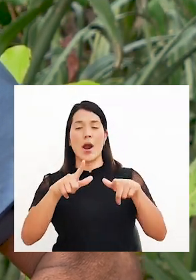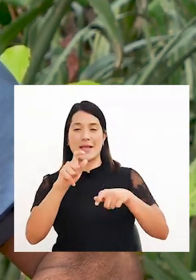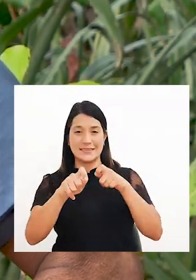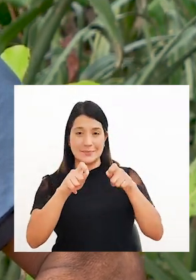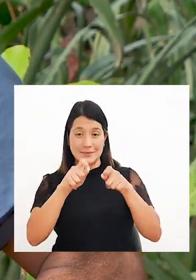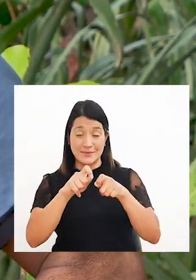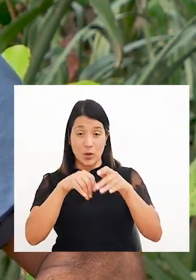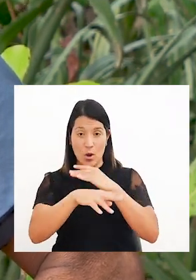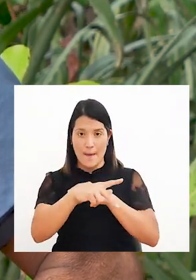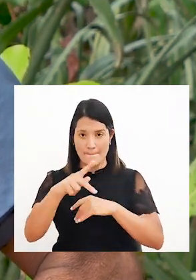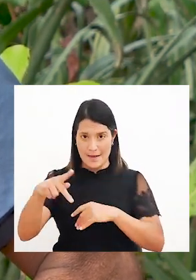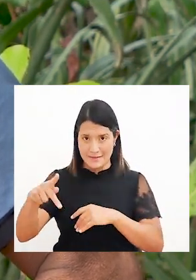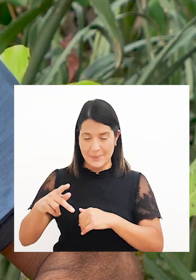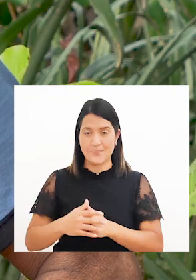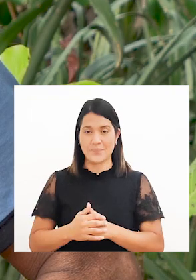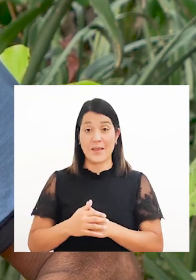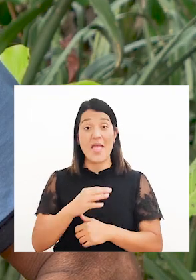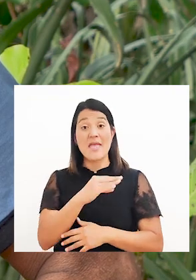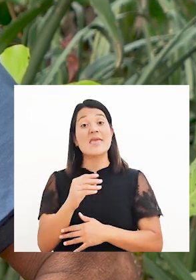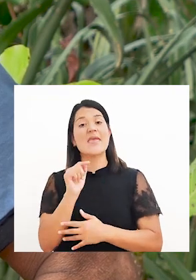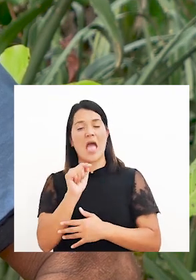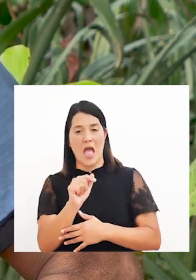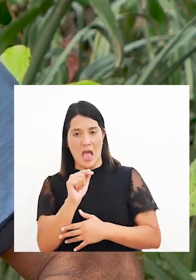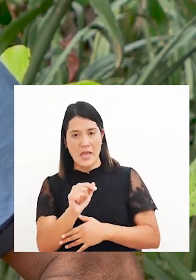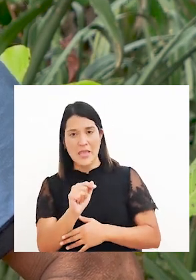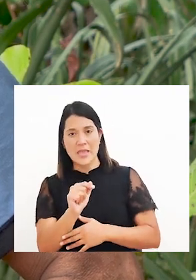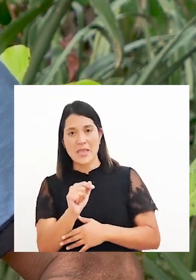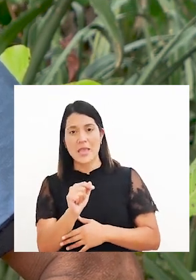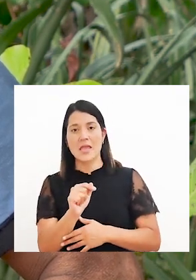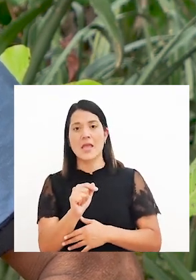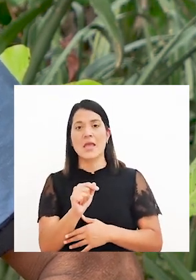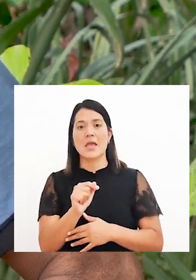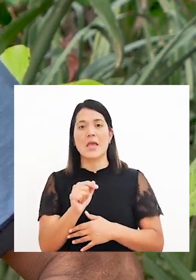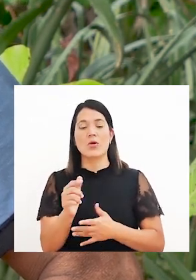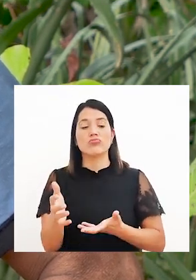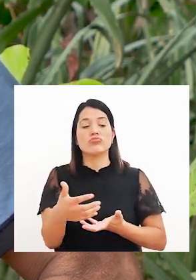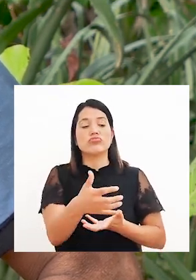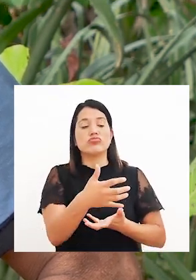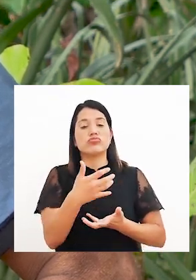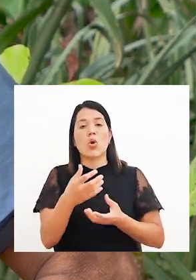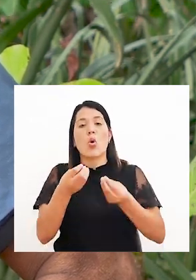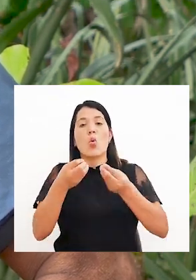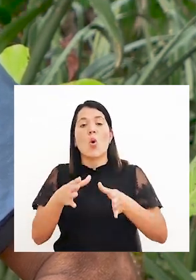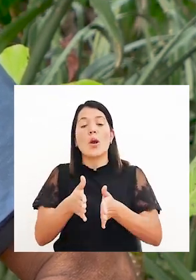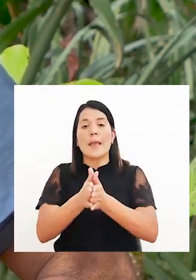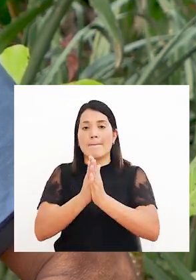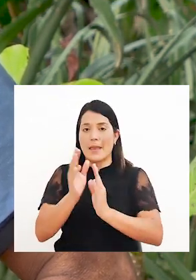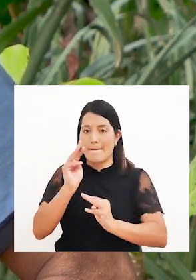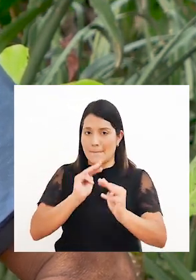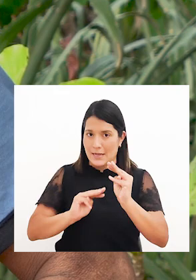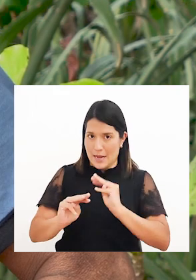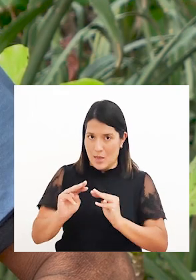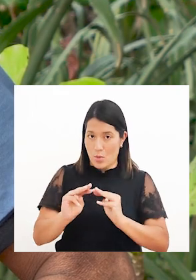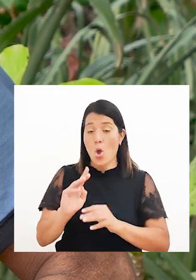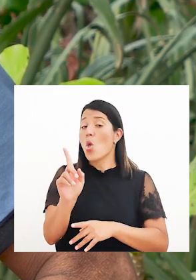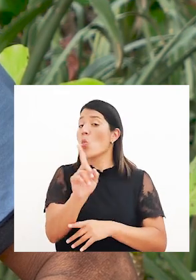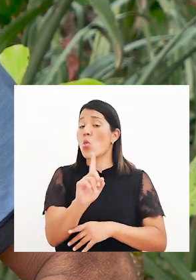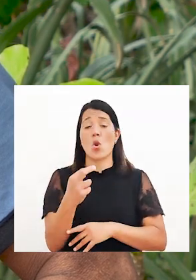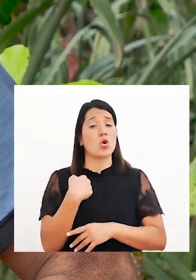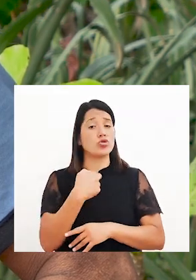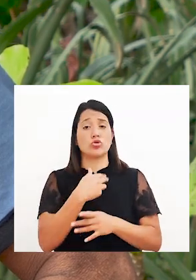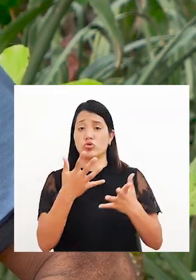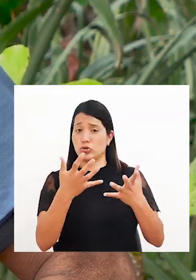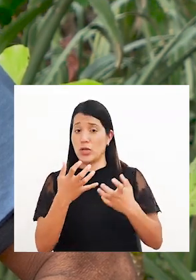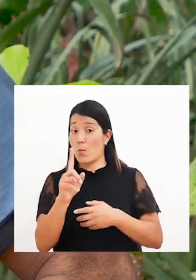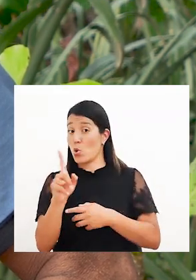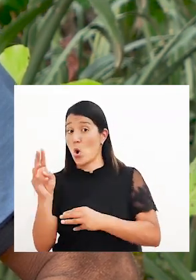playa. De ahí manejamos la cantidad de huevos que el mercado nos pueda solicitar. No es lo que uno quiere, sino